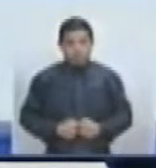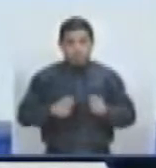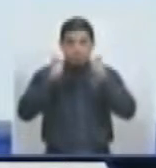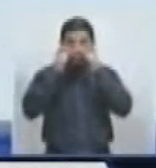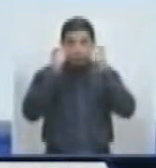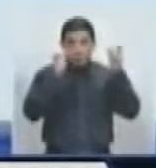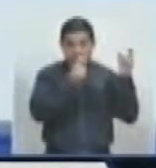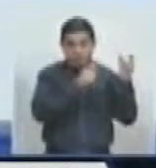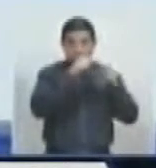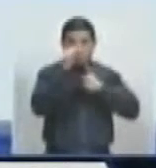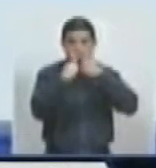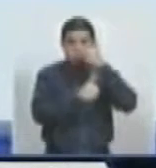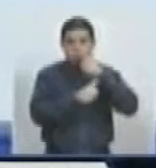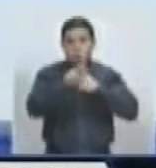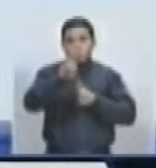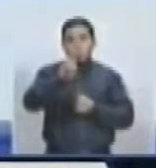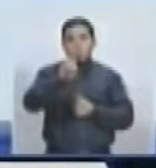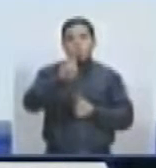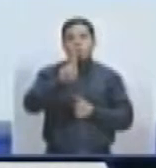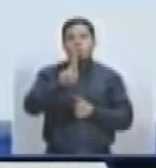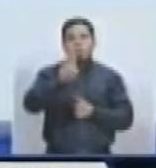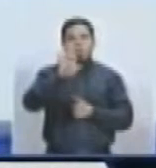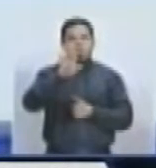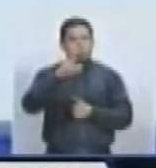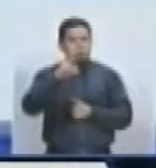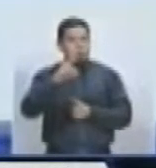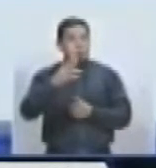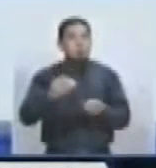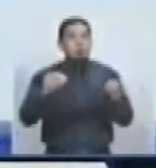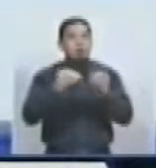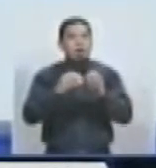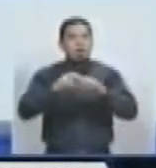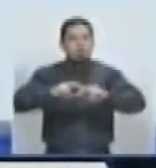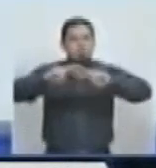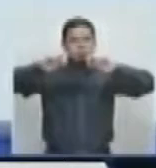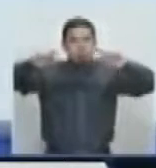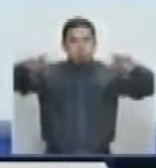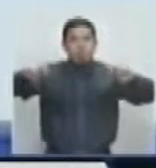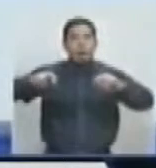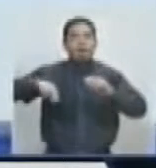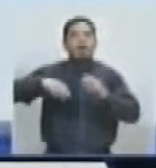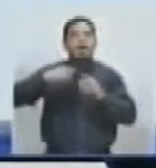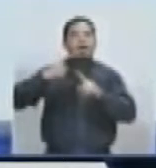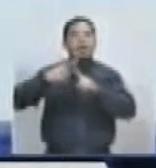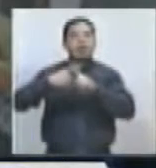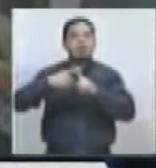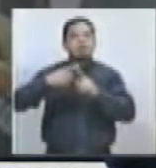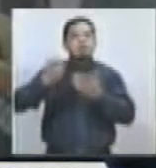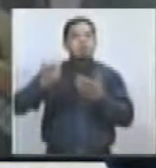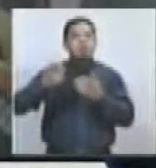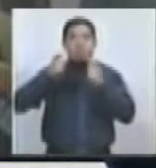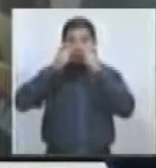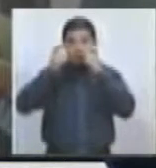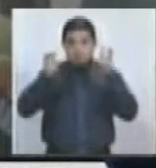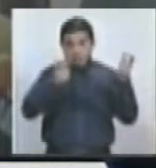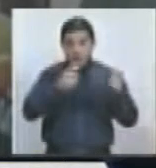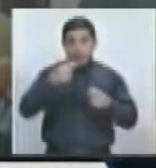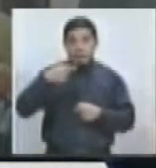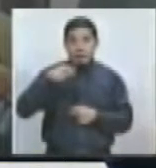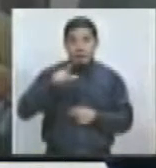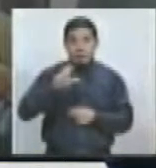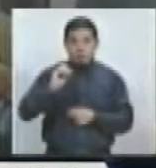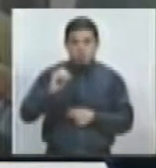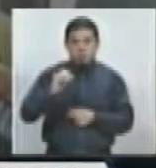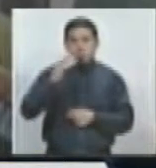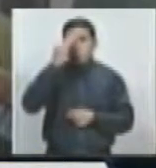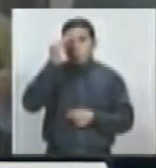General subrogante Ruth Palacios abrió una indagación previa en contra del ex fiscal general Galo Chiriboga tras la denuncia presentada por